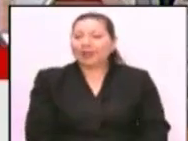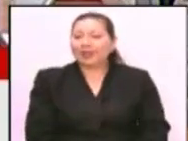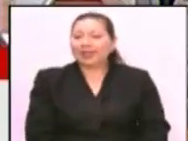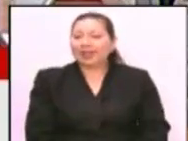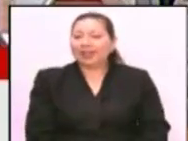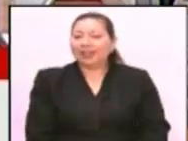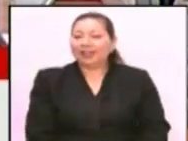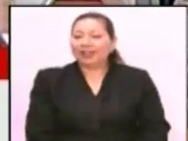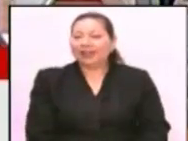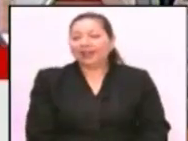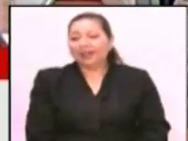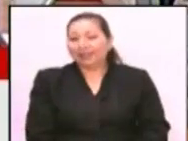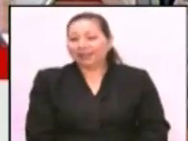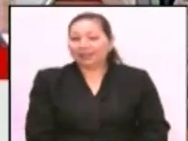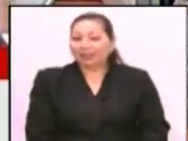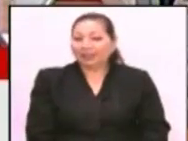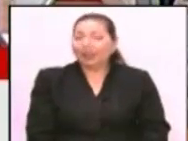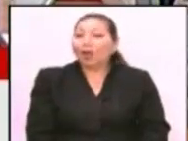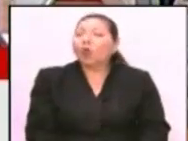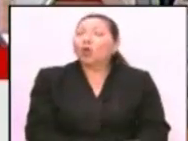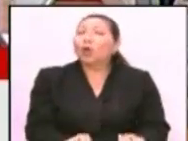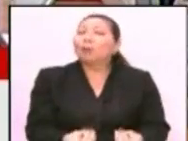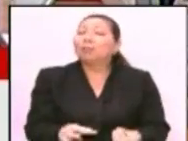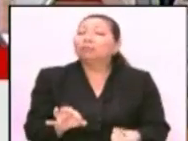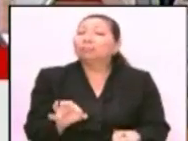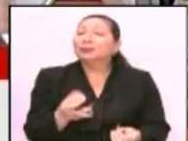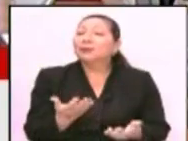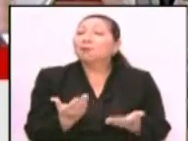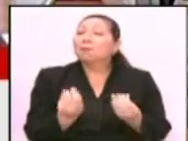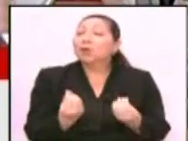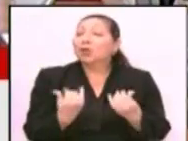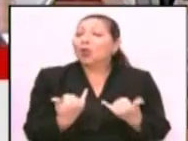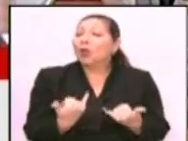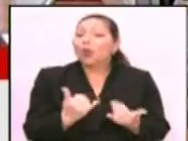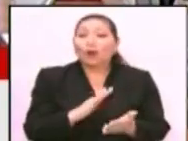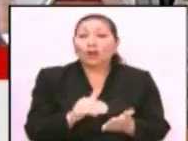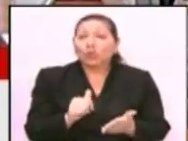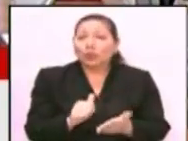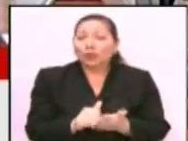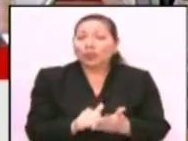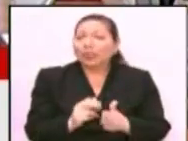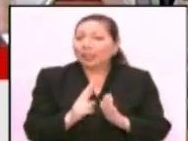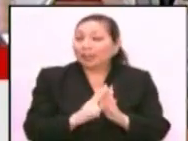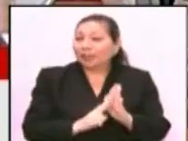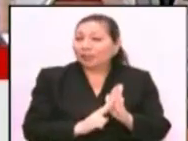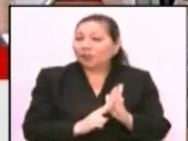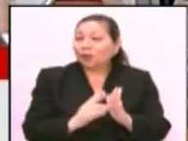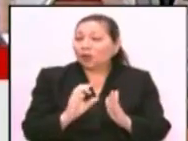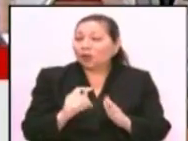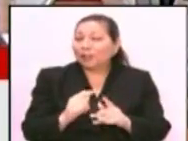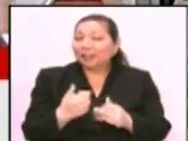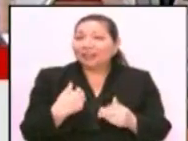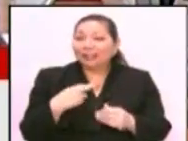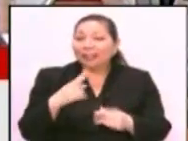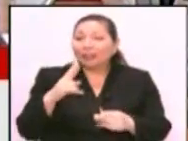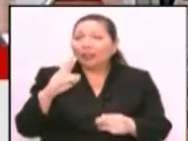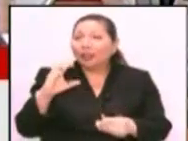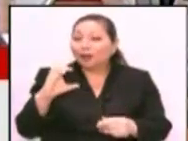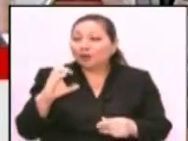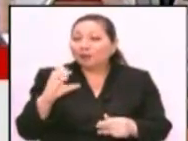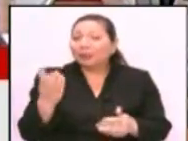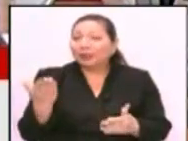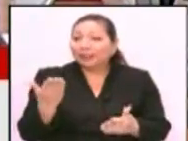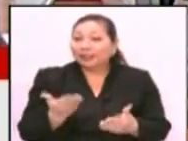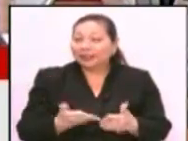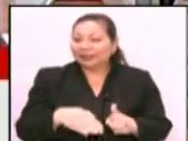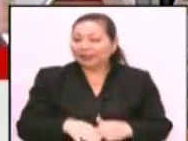cierto? ¿Y cómo se ha solucionado? Porque hoy día todos los de Renzo Costa tienen RUC, a consecuencia del 1343 que hemos tenido